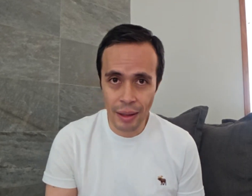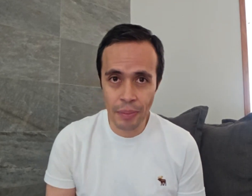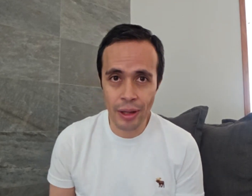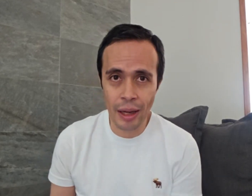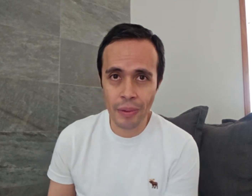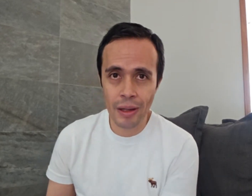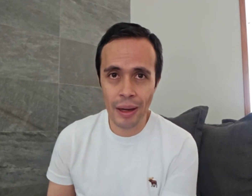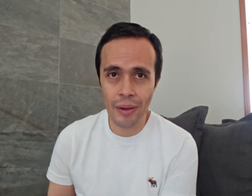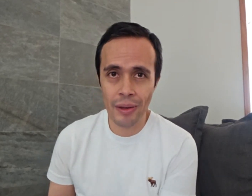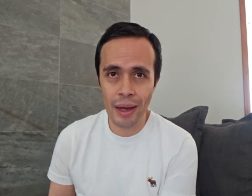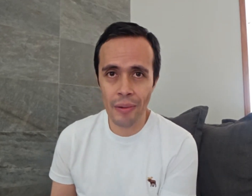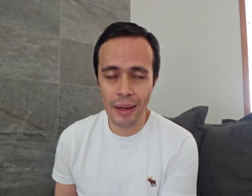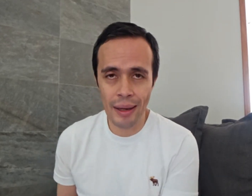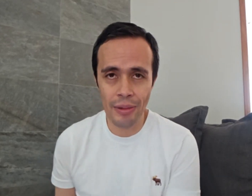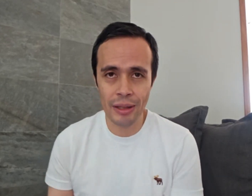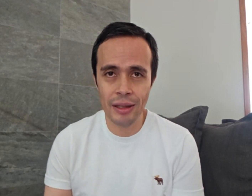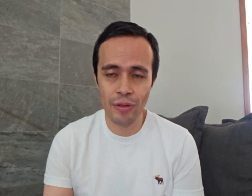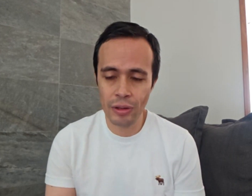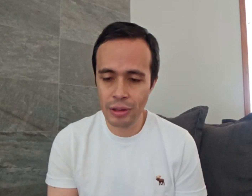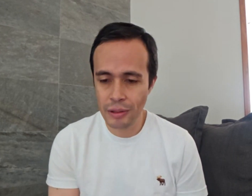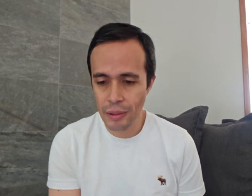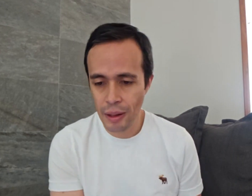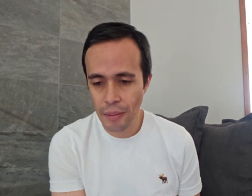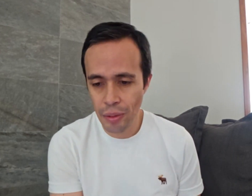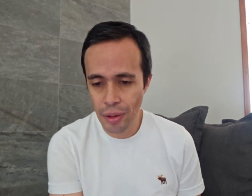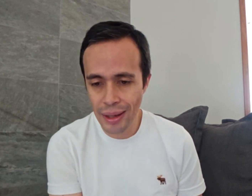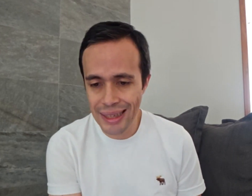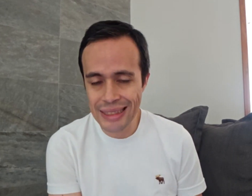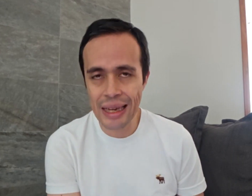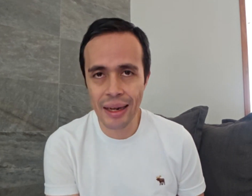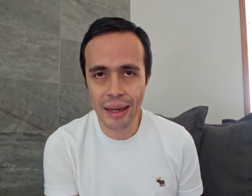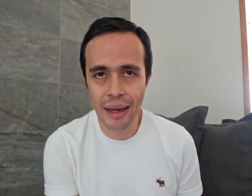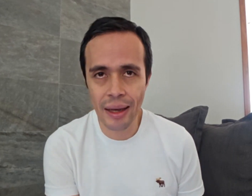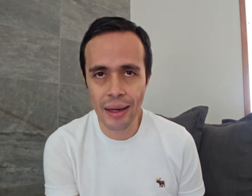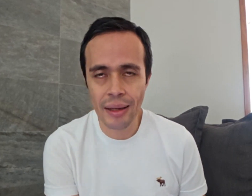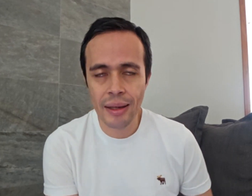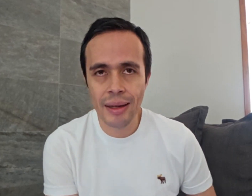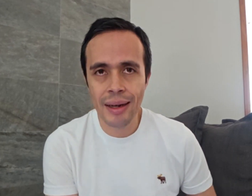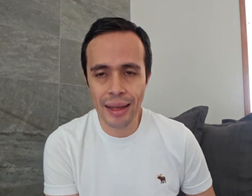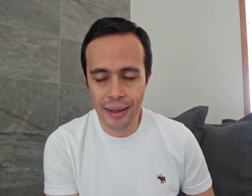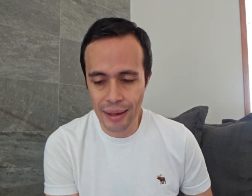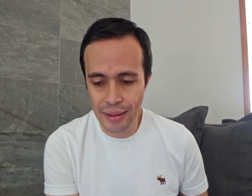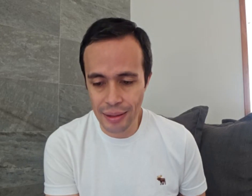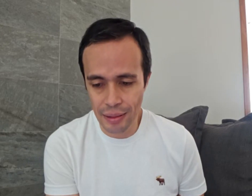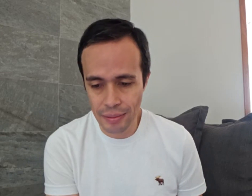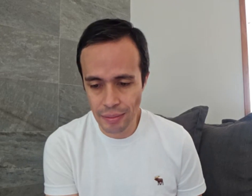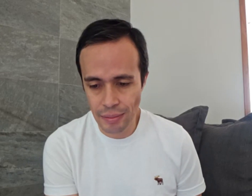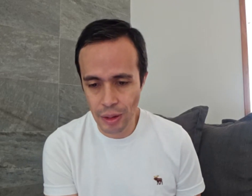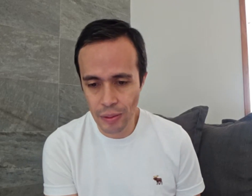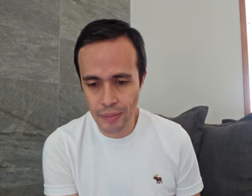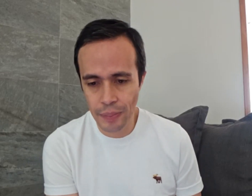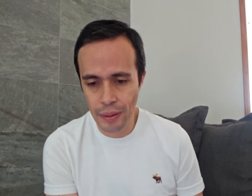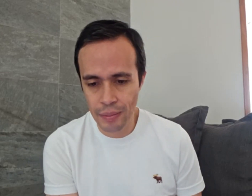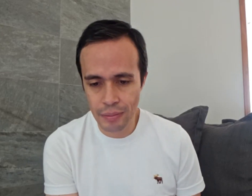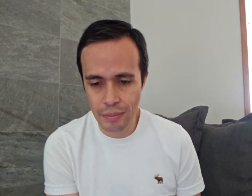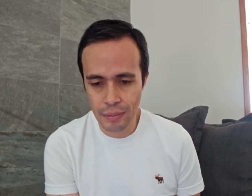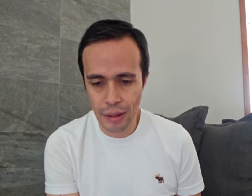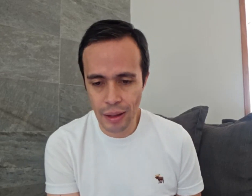bien de apoyar por debajo del agua a Vicente Fox, porque se requería la alternancia,